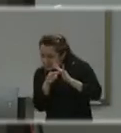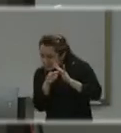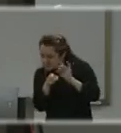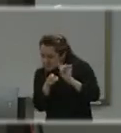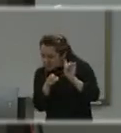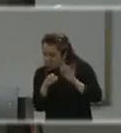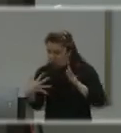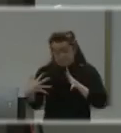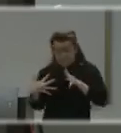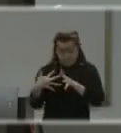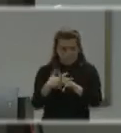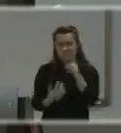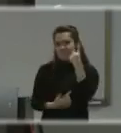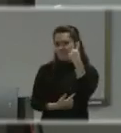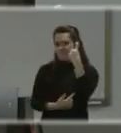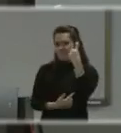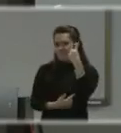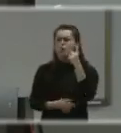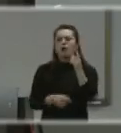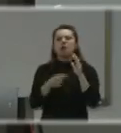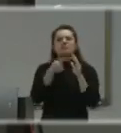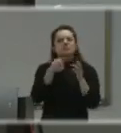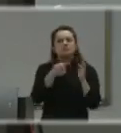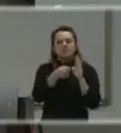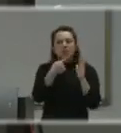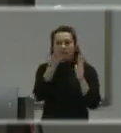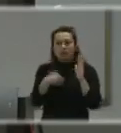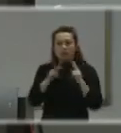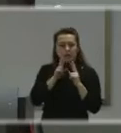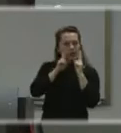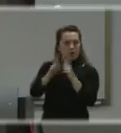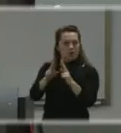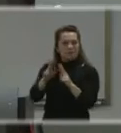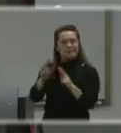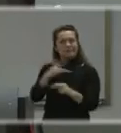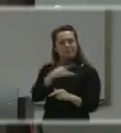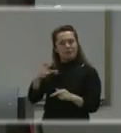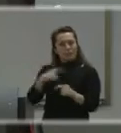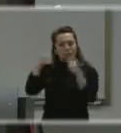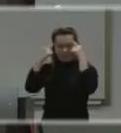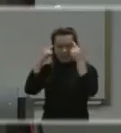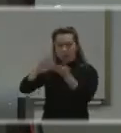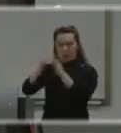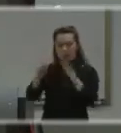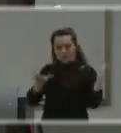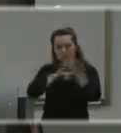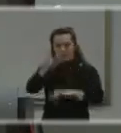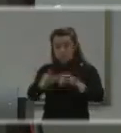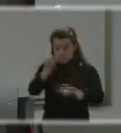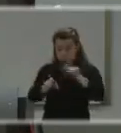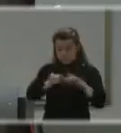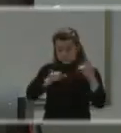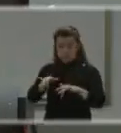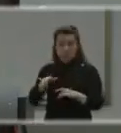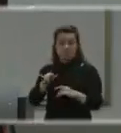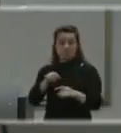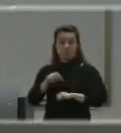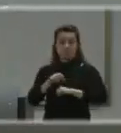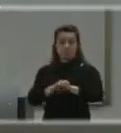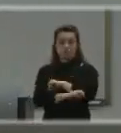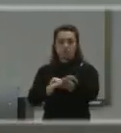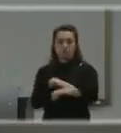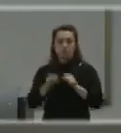todo alineada, sí reconoce la importancia de la salud mental comunitaria y la participación de las personas con discapacidad psicosocial